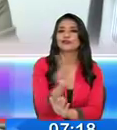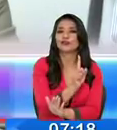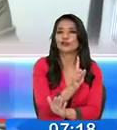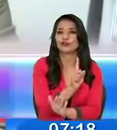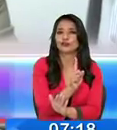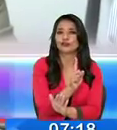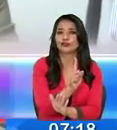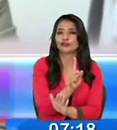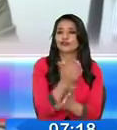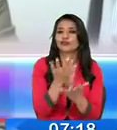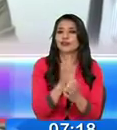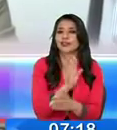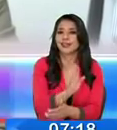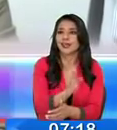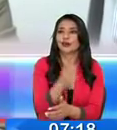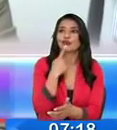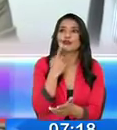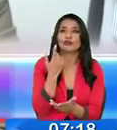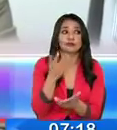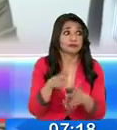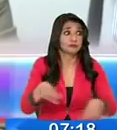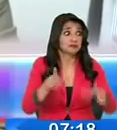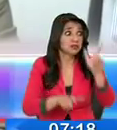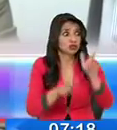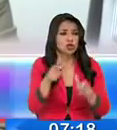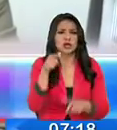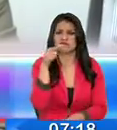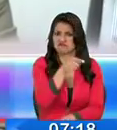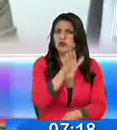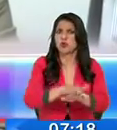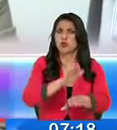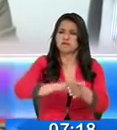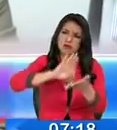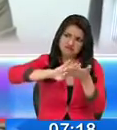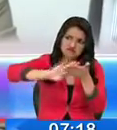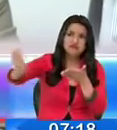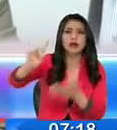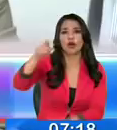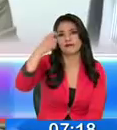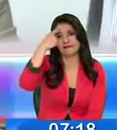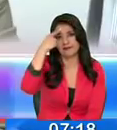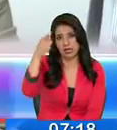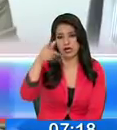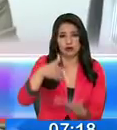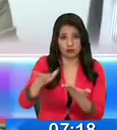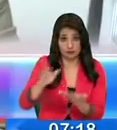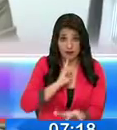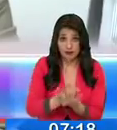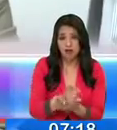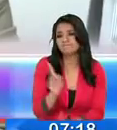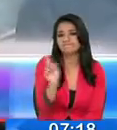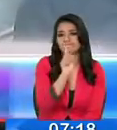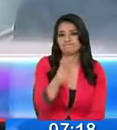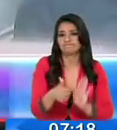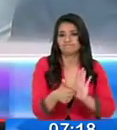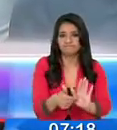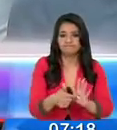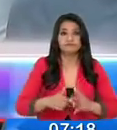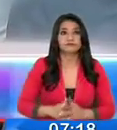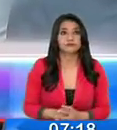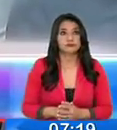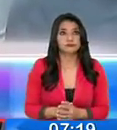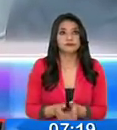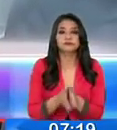atrás, como se quiere hacer aparecer al FUT, que nosotros estamos tras del golpe de Estado. El pedido